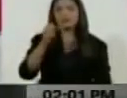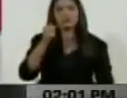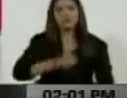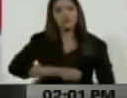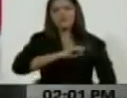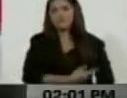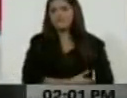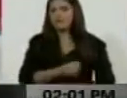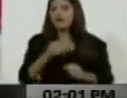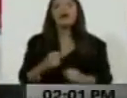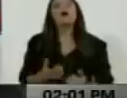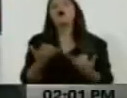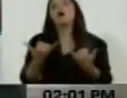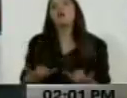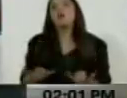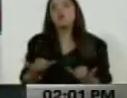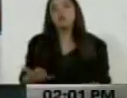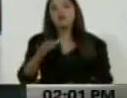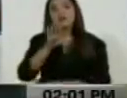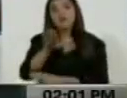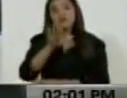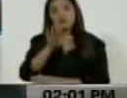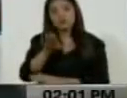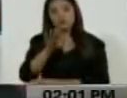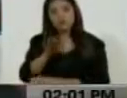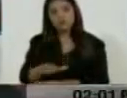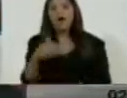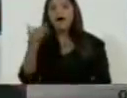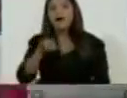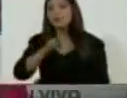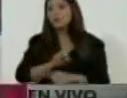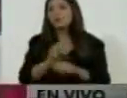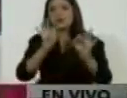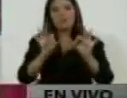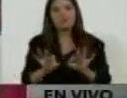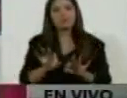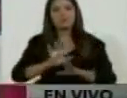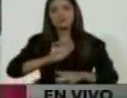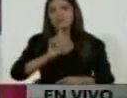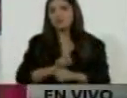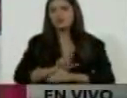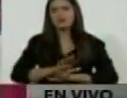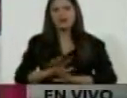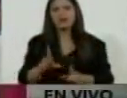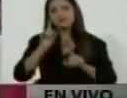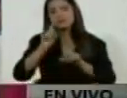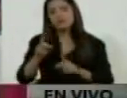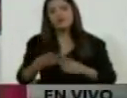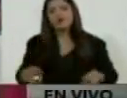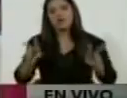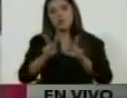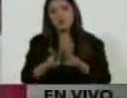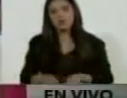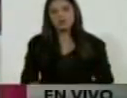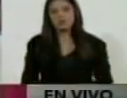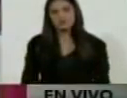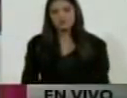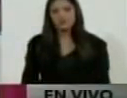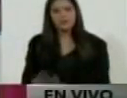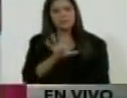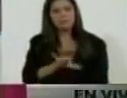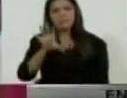consolidada en los tiempos presentes y futuros, hay una sola manera: sembrar valores